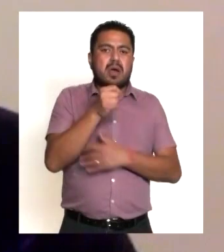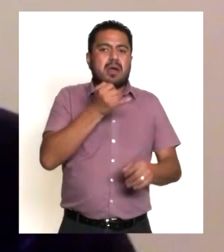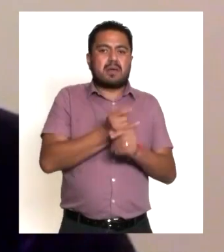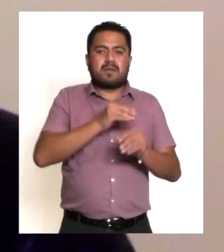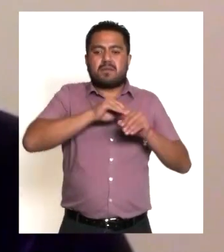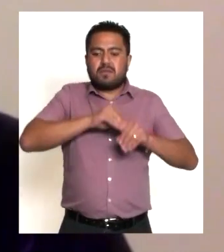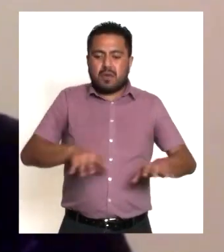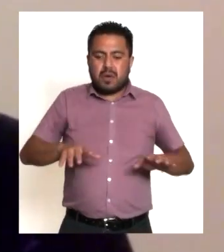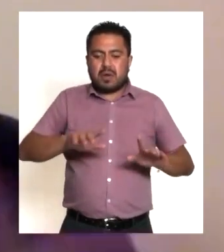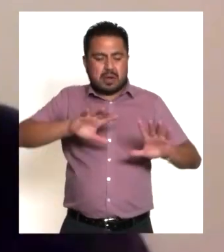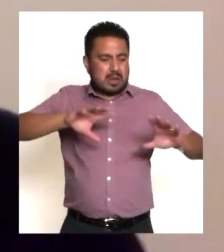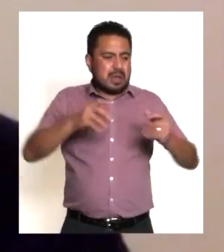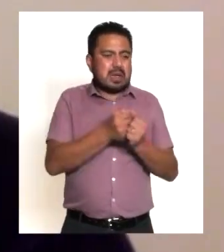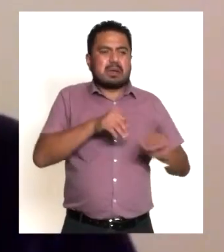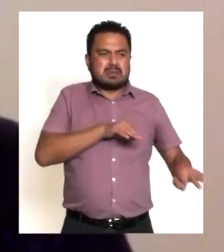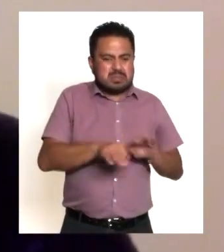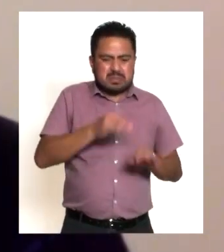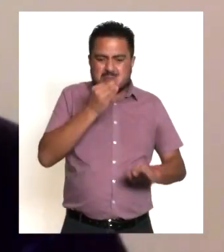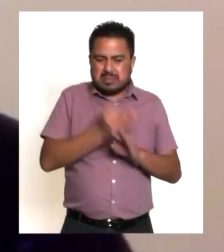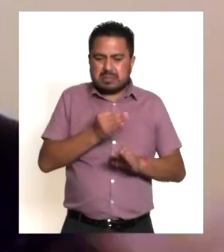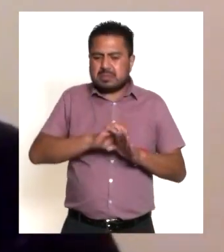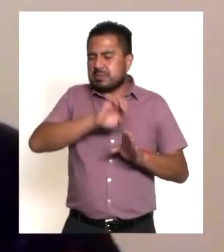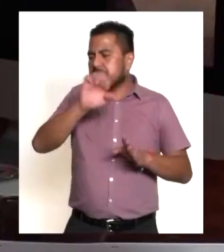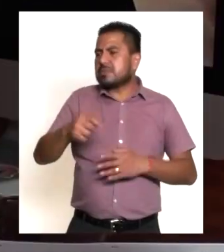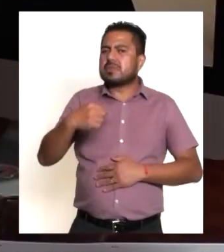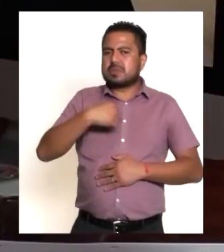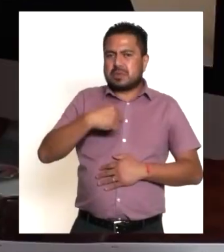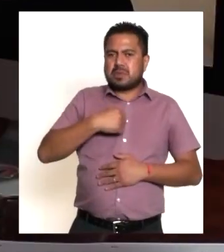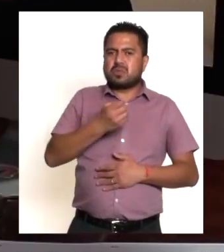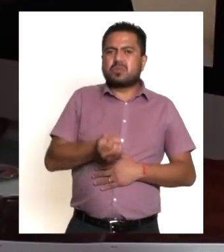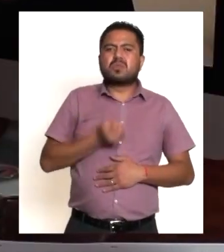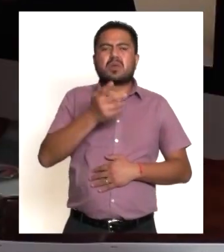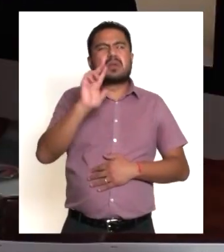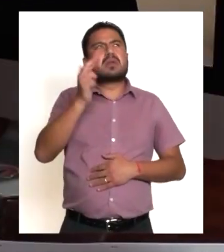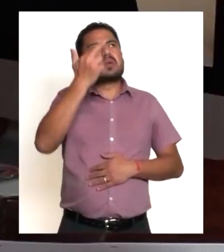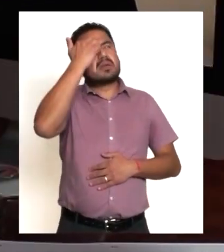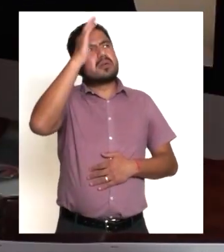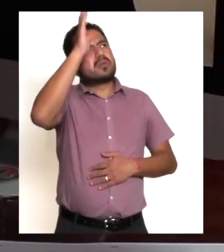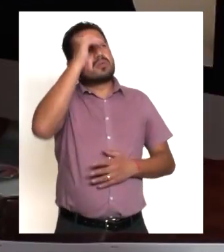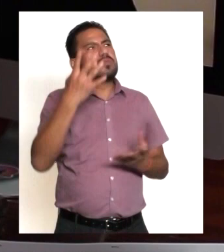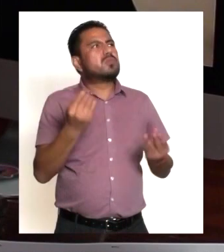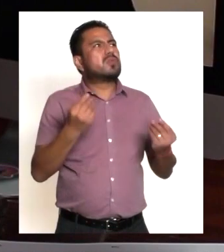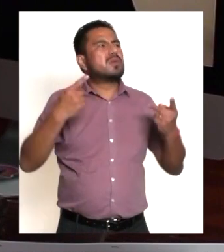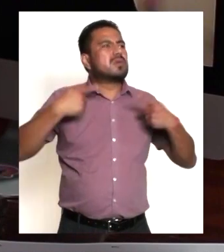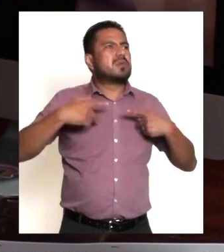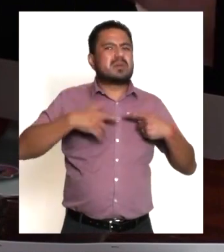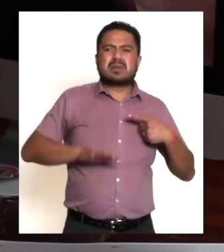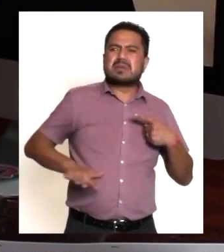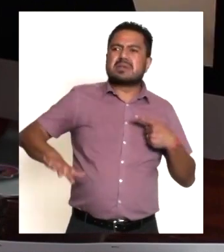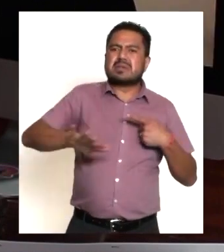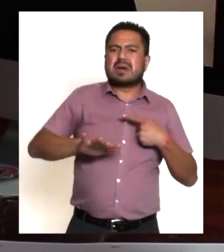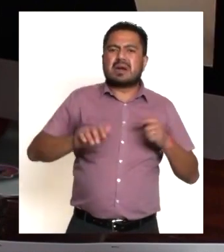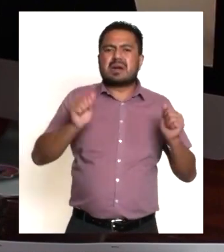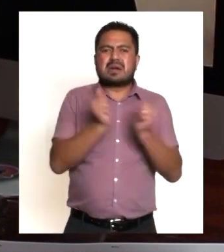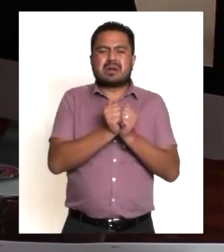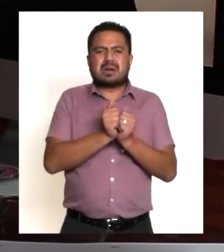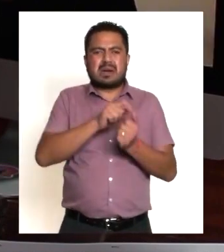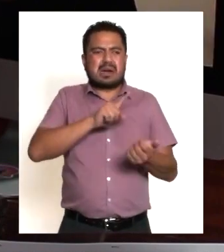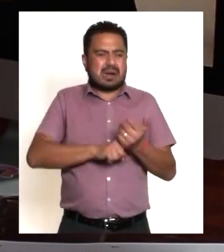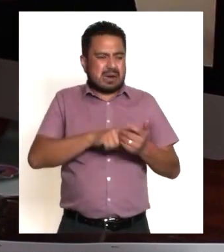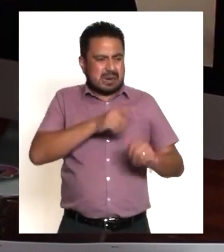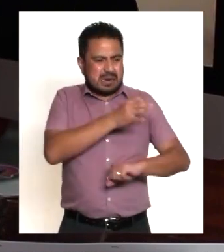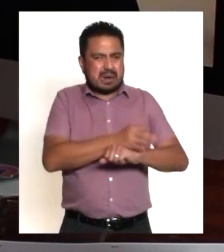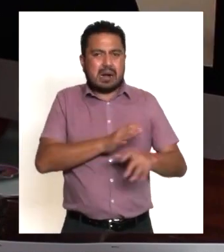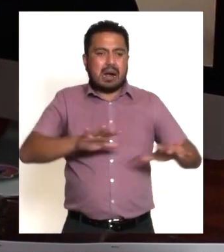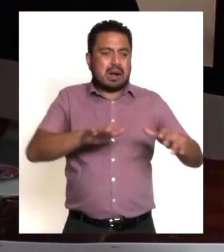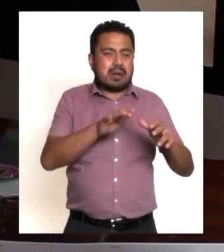guardar información que estamos trabajando. Por ejemplo, yo recuerdo mucho la gente que tenía tragedias